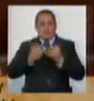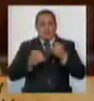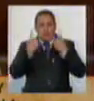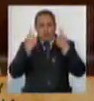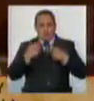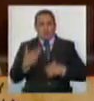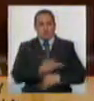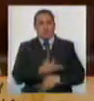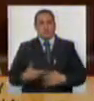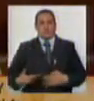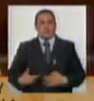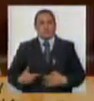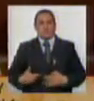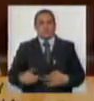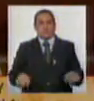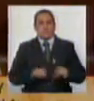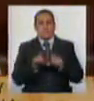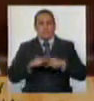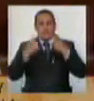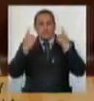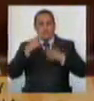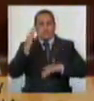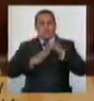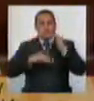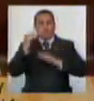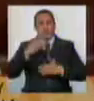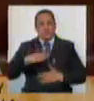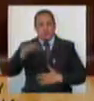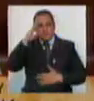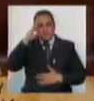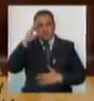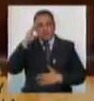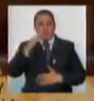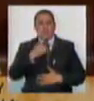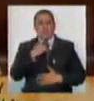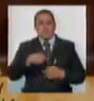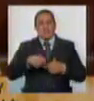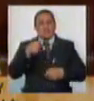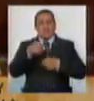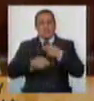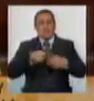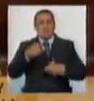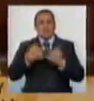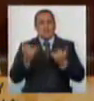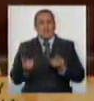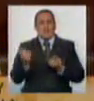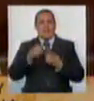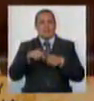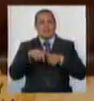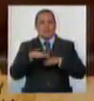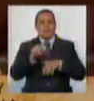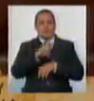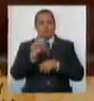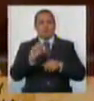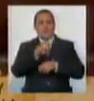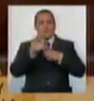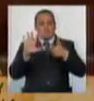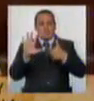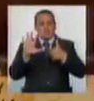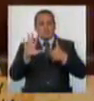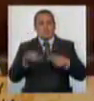gobierno. En materia de infraestructura policial, invertiremos hasta julio del